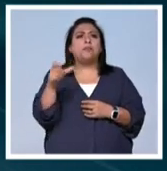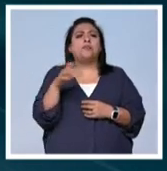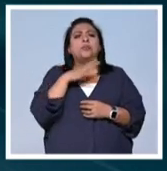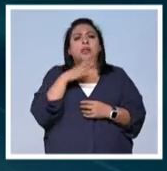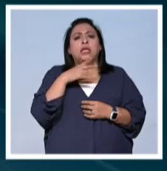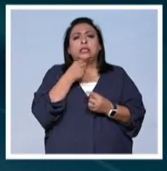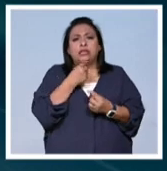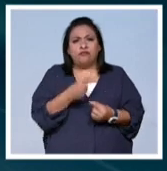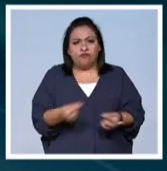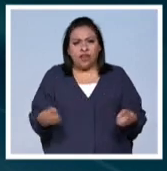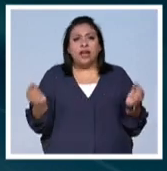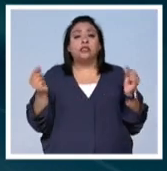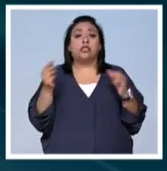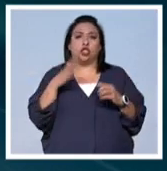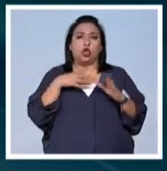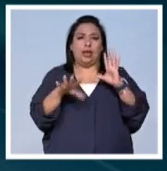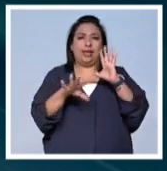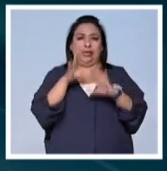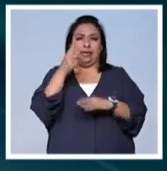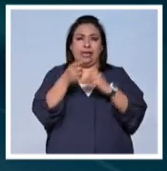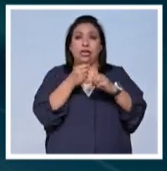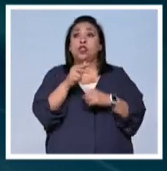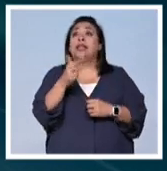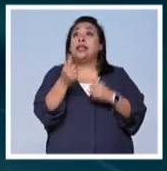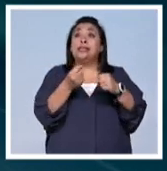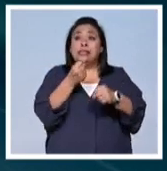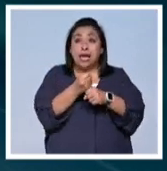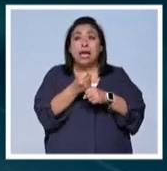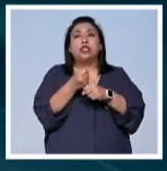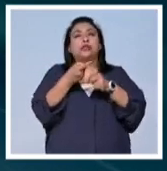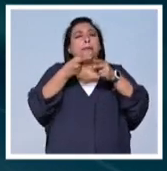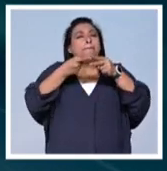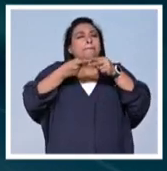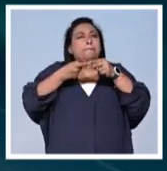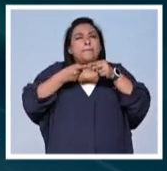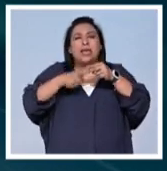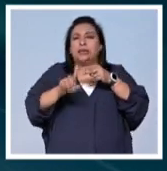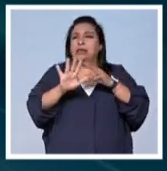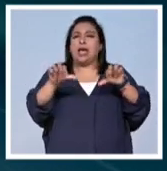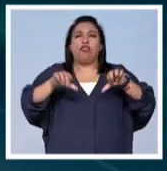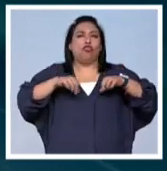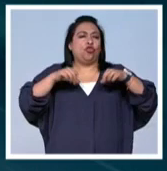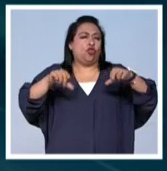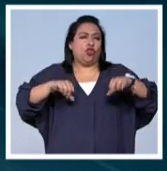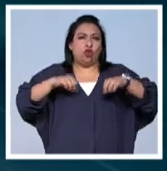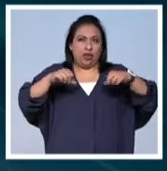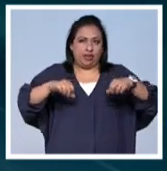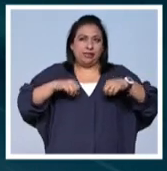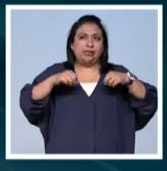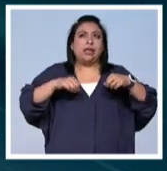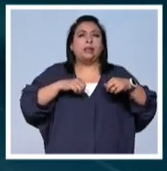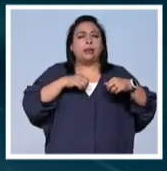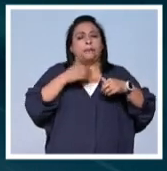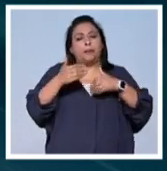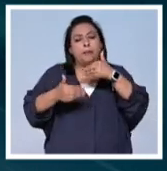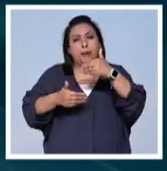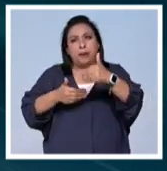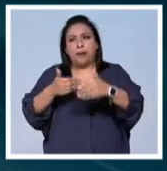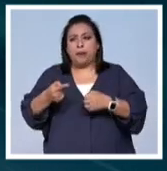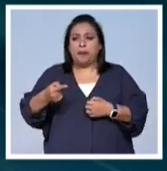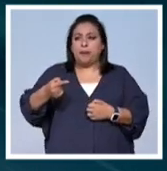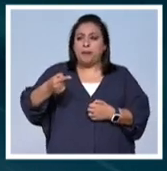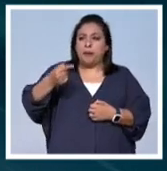saliendo de la infancia Por eso yo elegí esos años 13 años que es cuando vas entrando de pleno a la adolescencia y va cruzando la adolescencia Lina